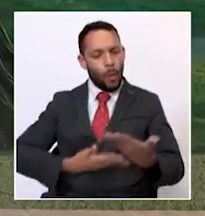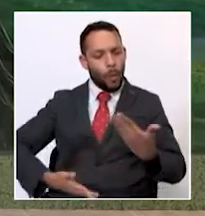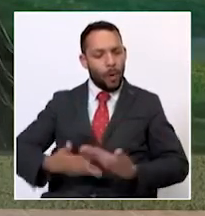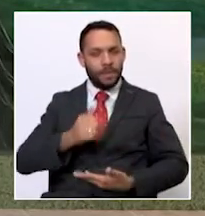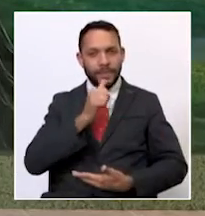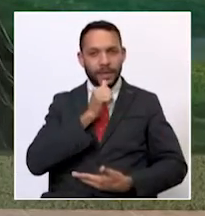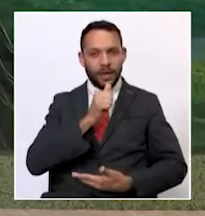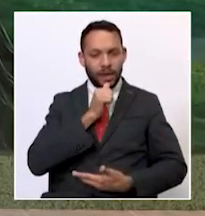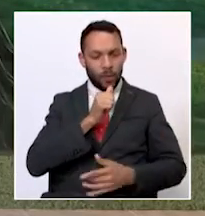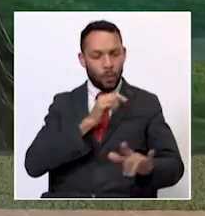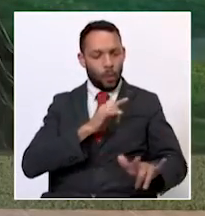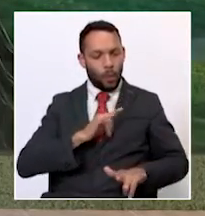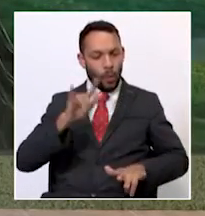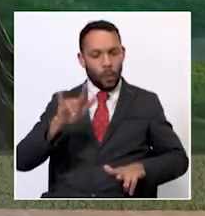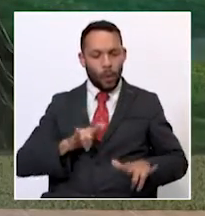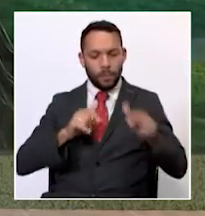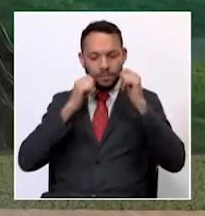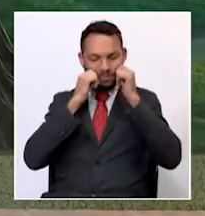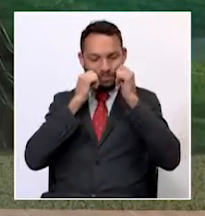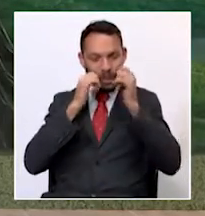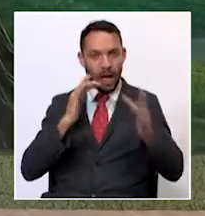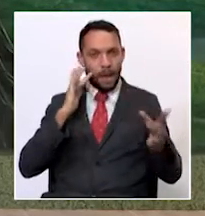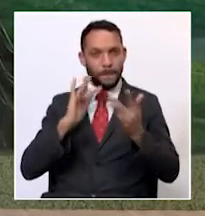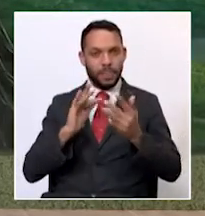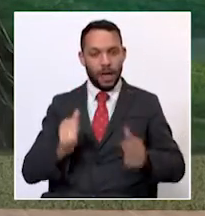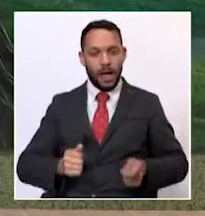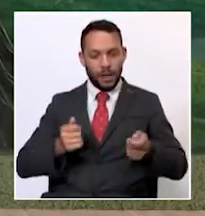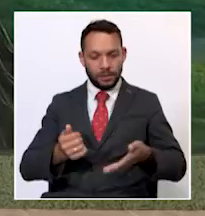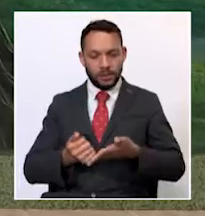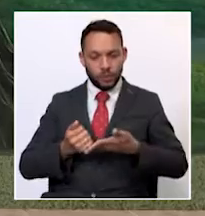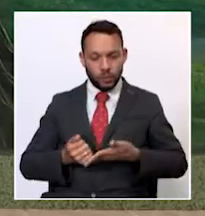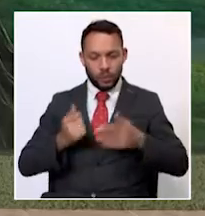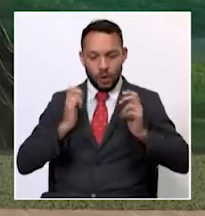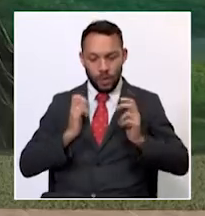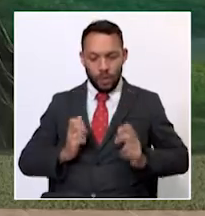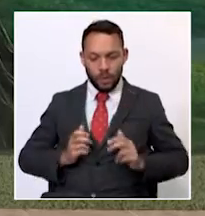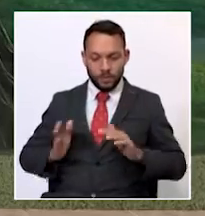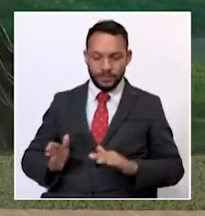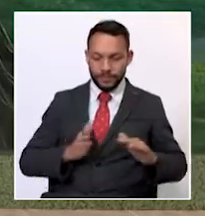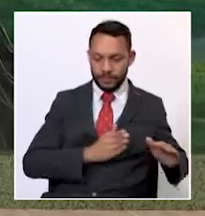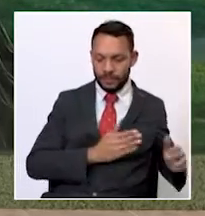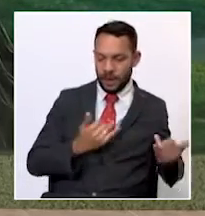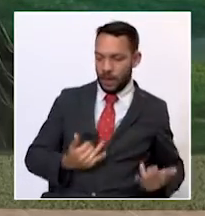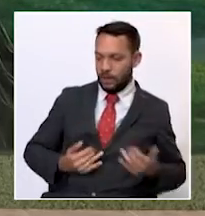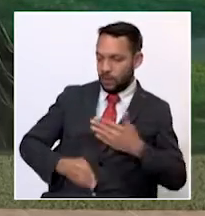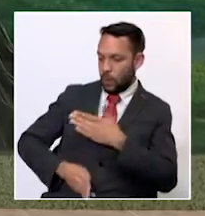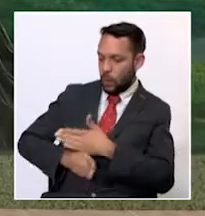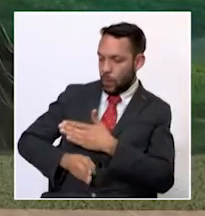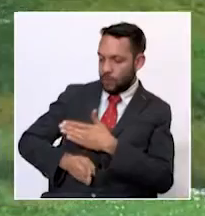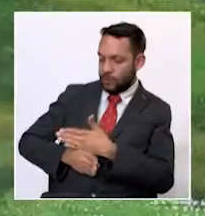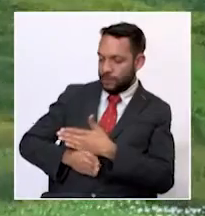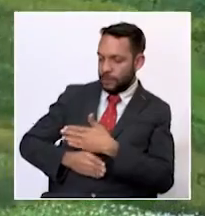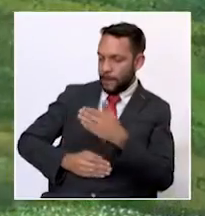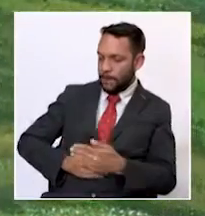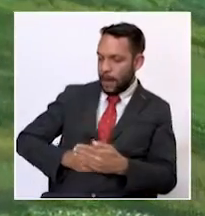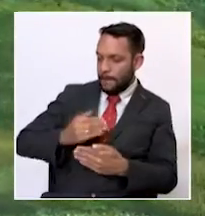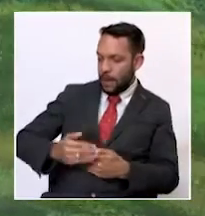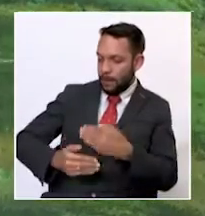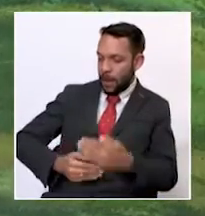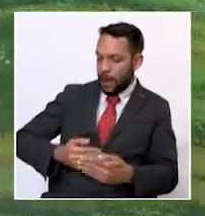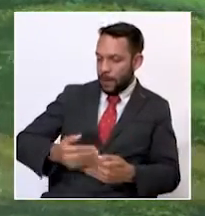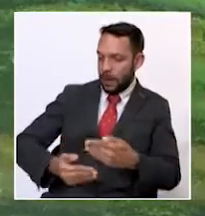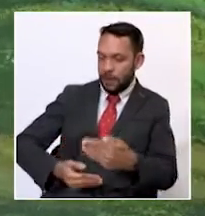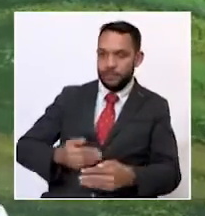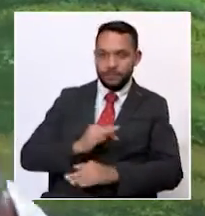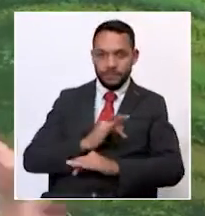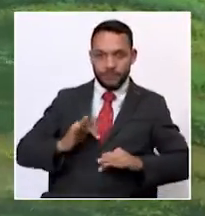parte física como en nuestra alma. Bueno, entonces vamos a ir a el proceso terapéutico. Vamos a entrar en